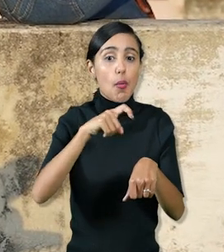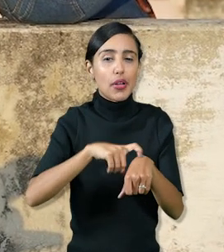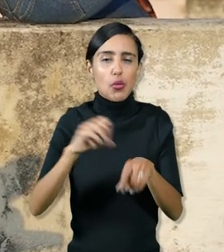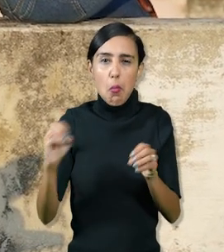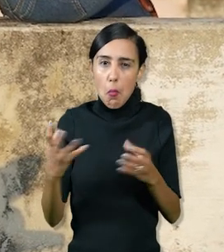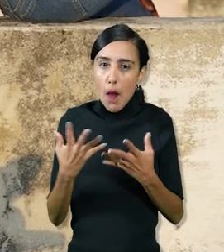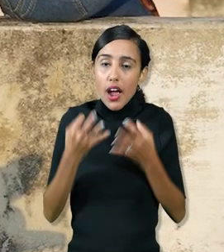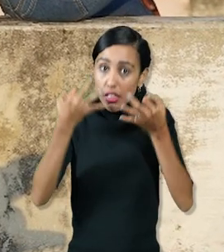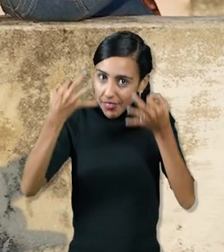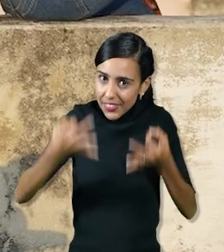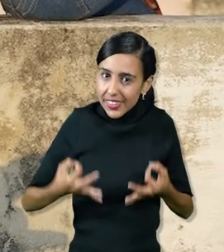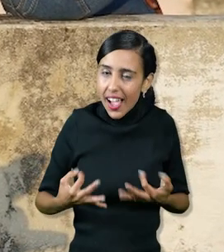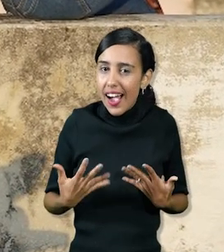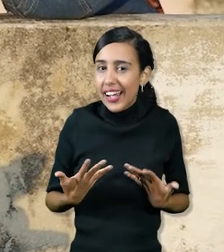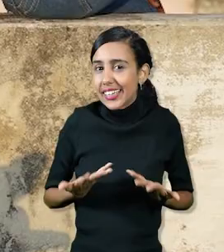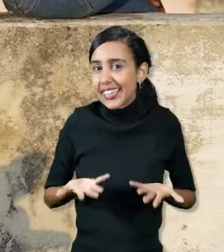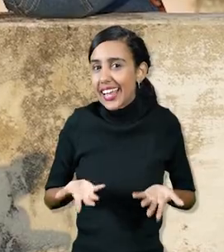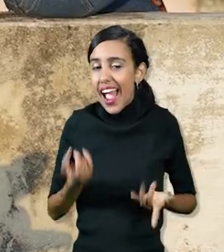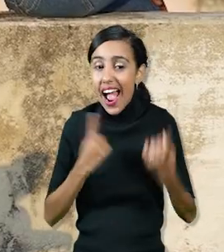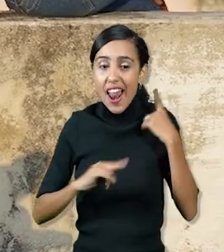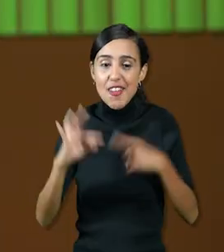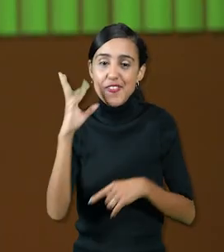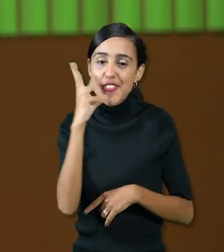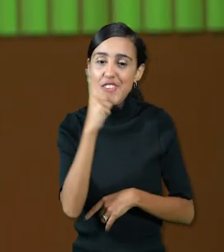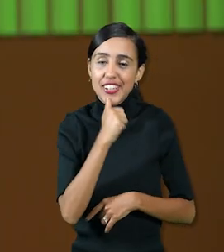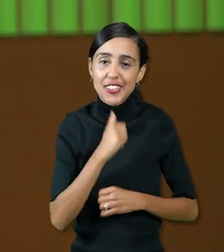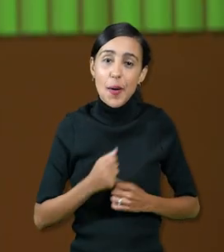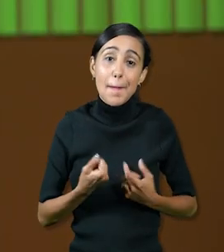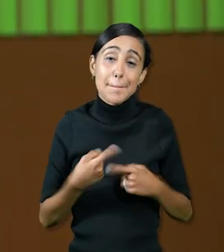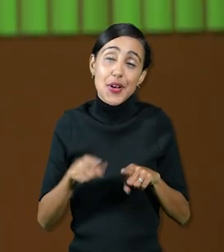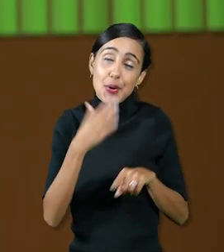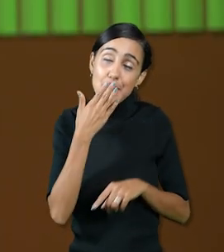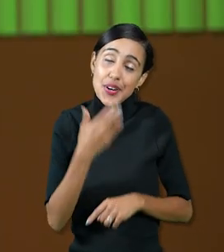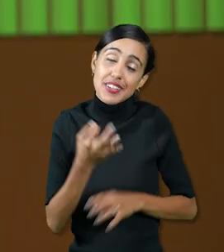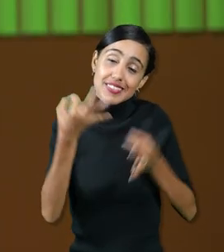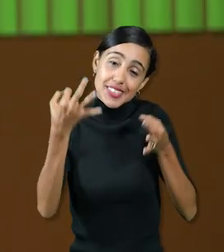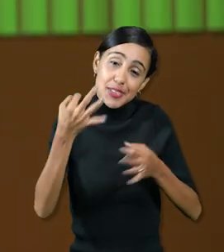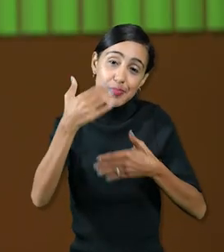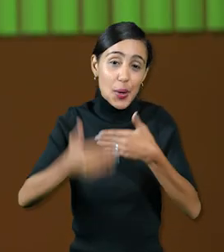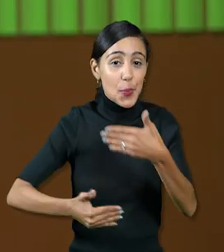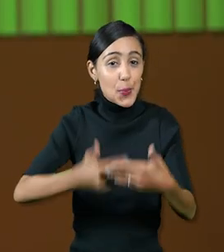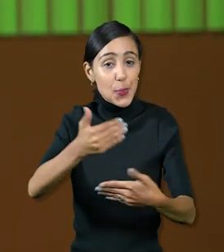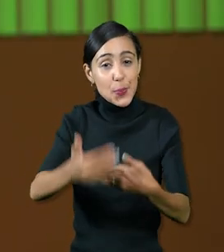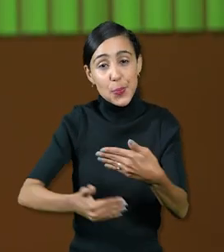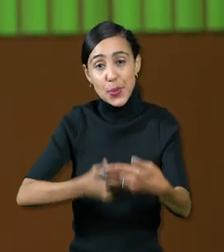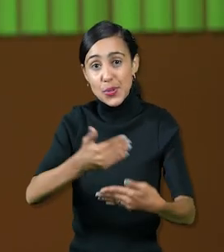magia del rodaje puede ser algo bien bonito, pero bueno, siempre es un proceso